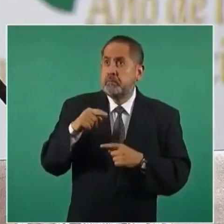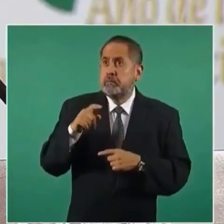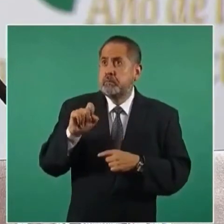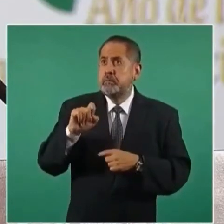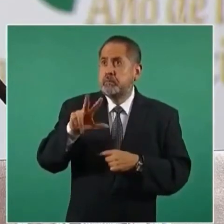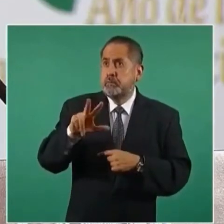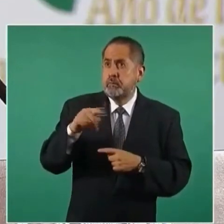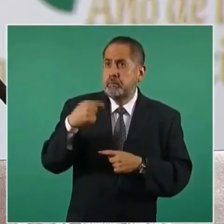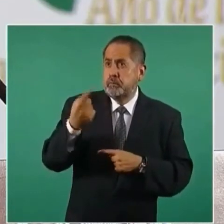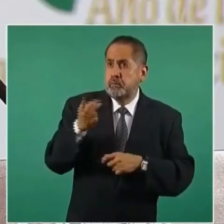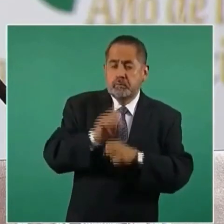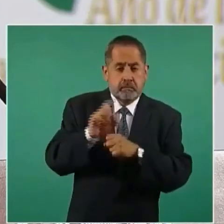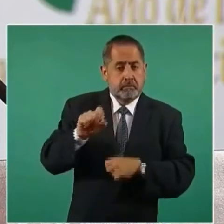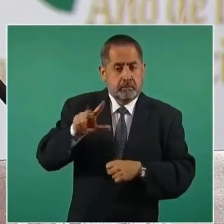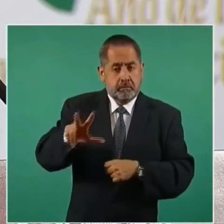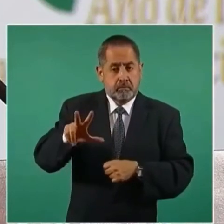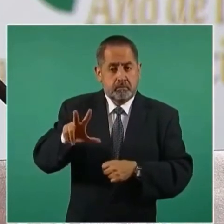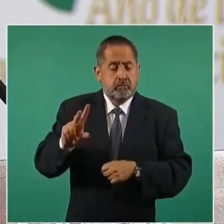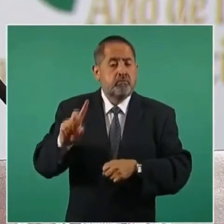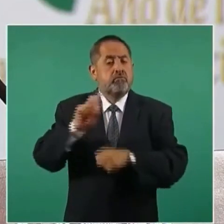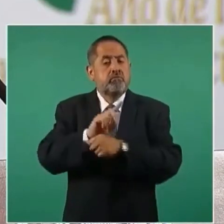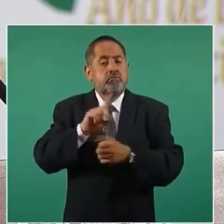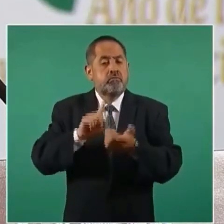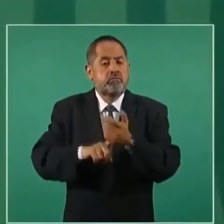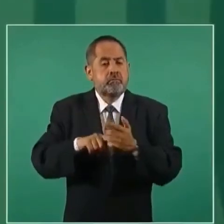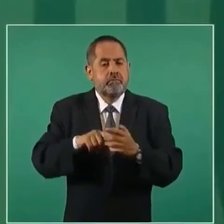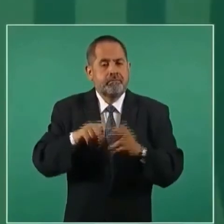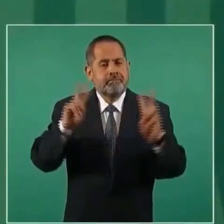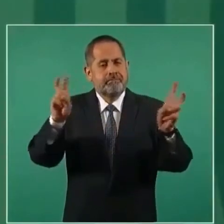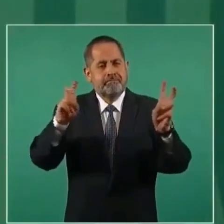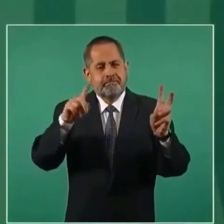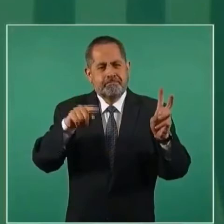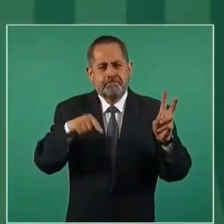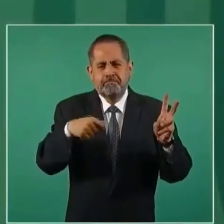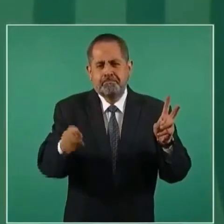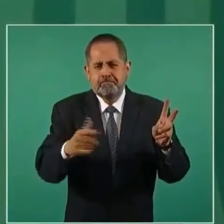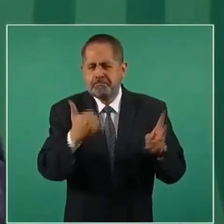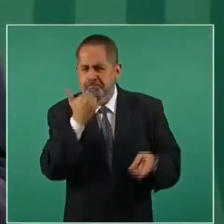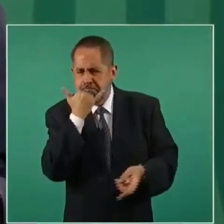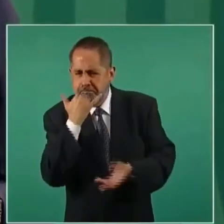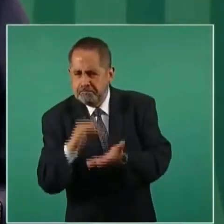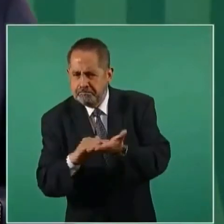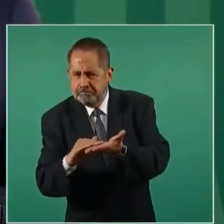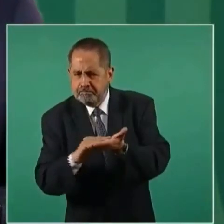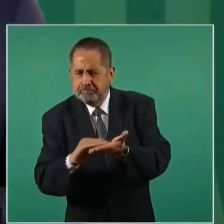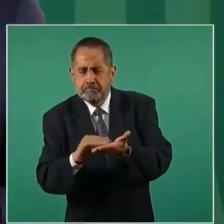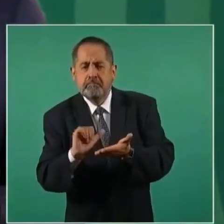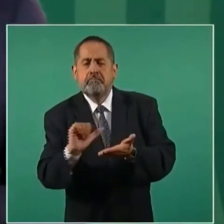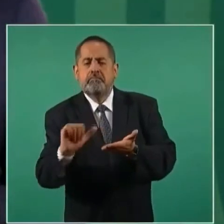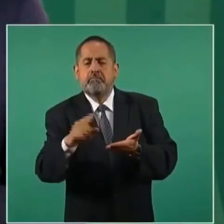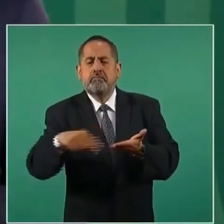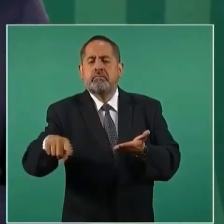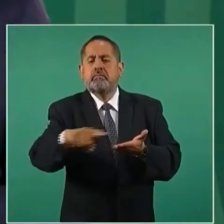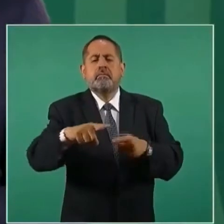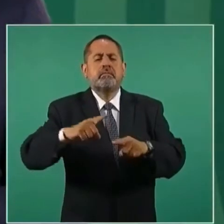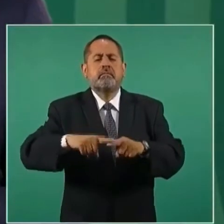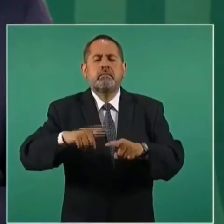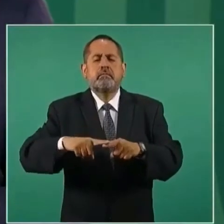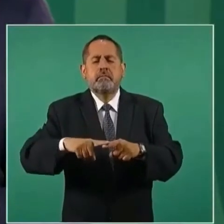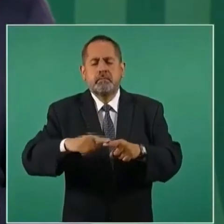28 es el acto de perdón, de ofrecer perdón